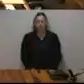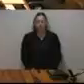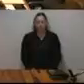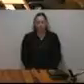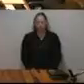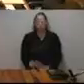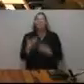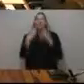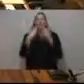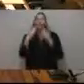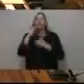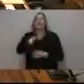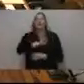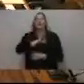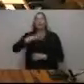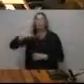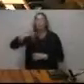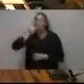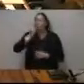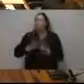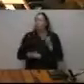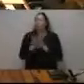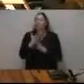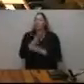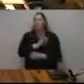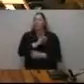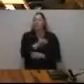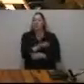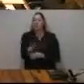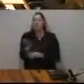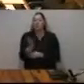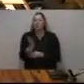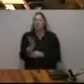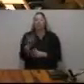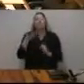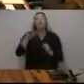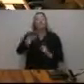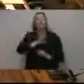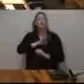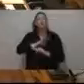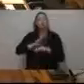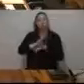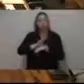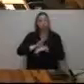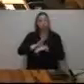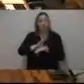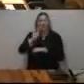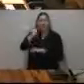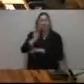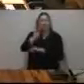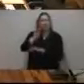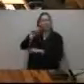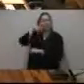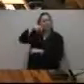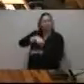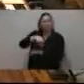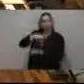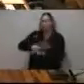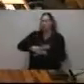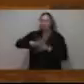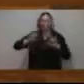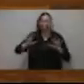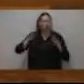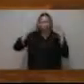Muchas gracias, señor presidente. Buenos días, señorías. Señor consejero, la interpelación de hoy es clara y concisa,